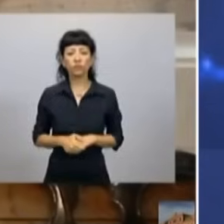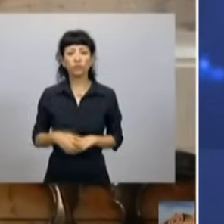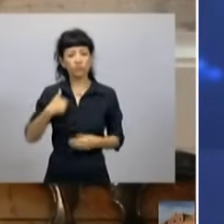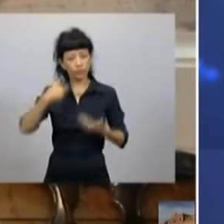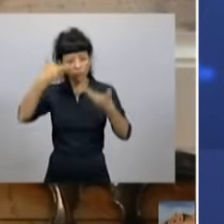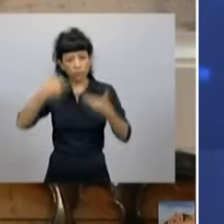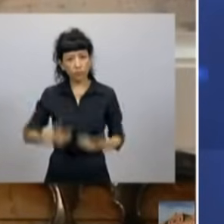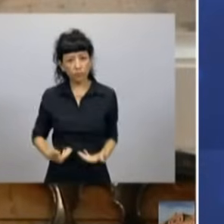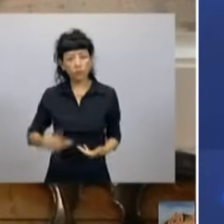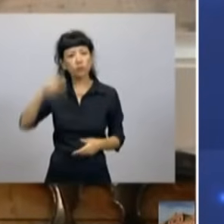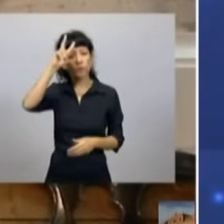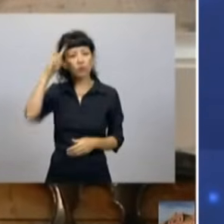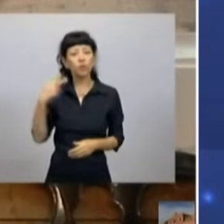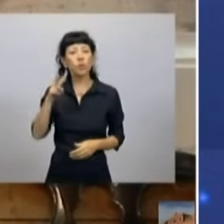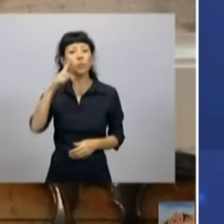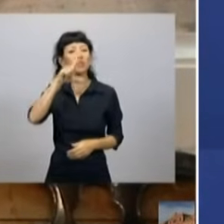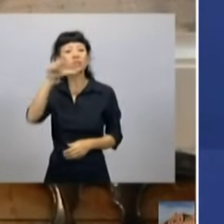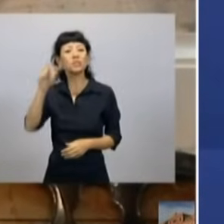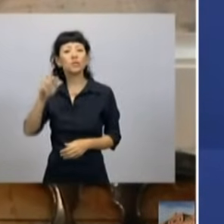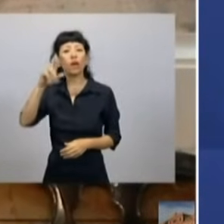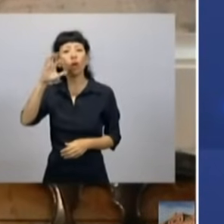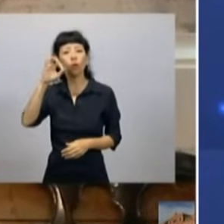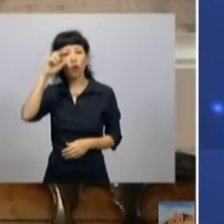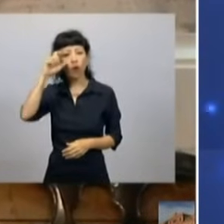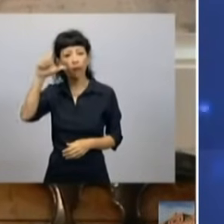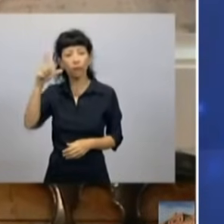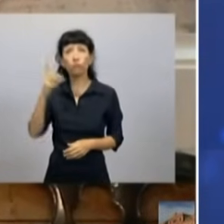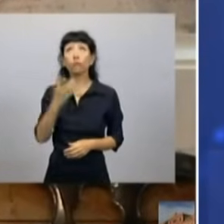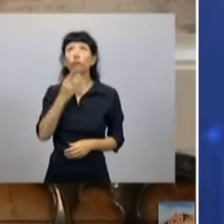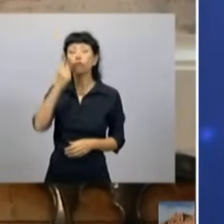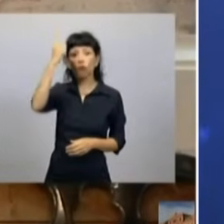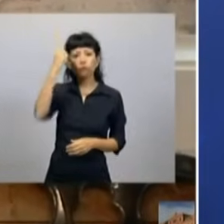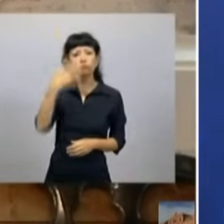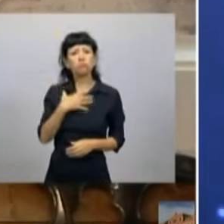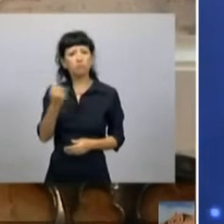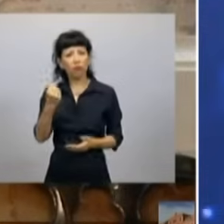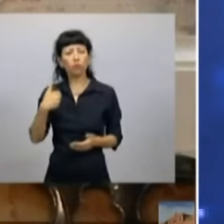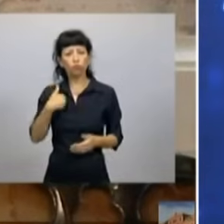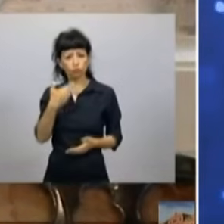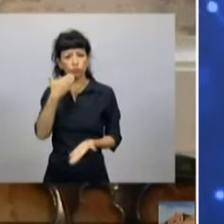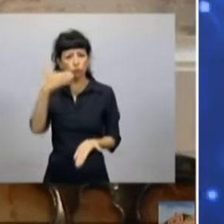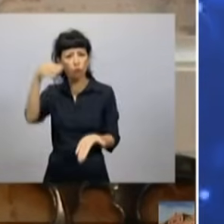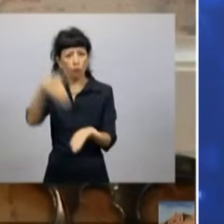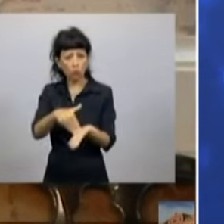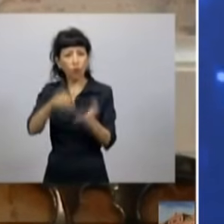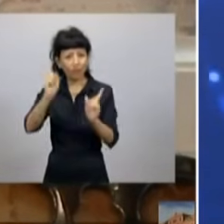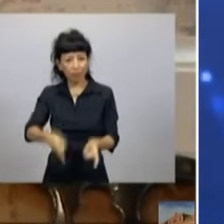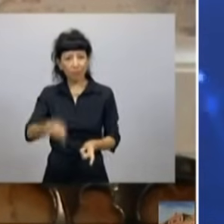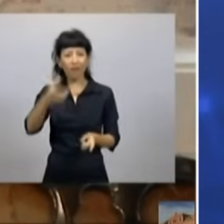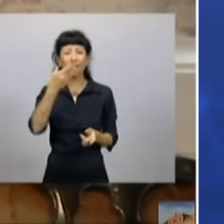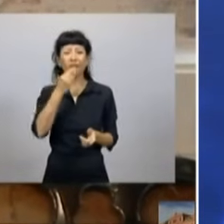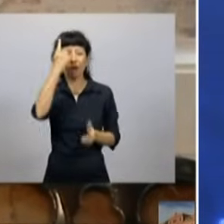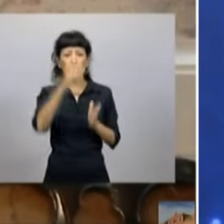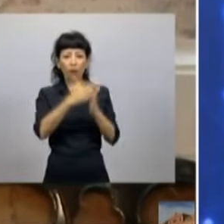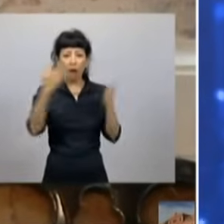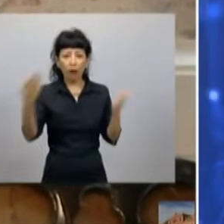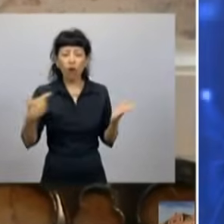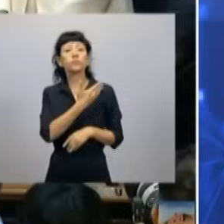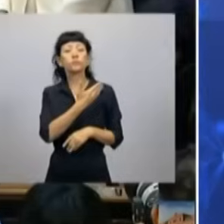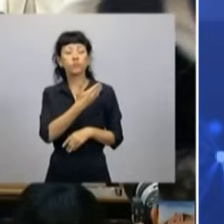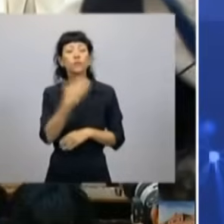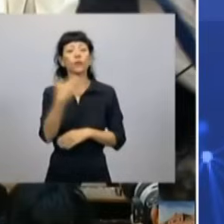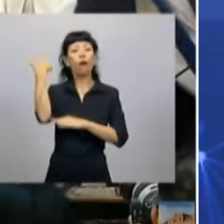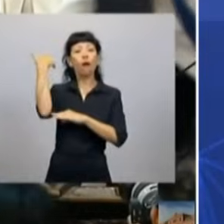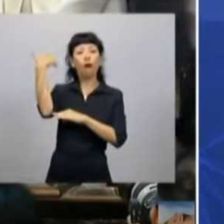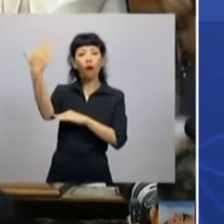parte depende de que logre el presidente conservar esta adhesión al sacrificio, de alguna manera, por denominarlo de alguna manera,